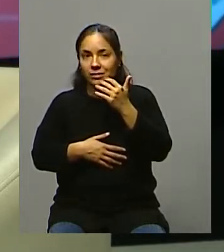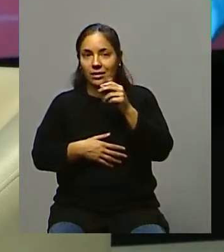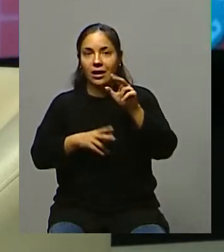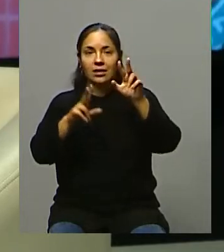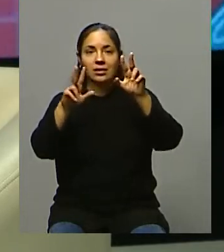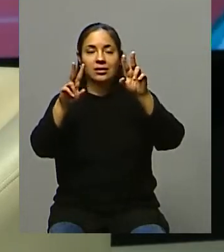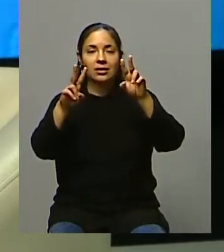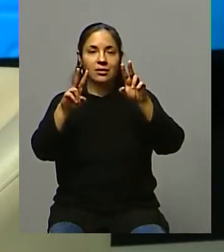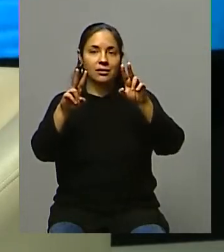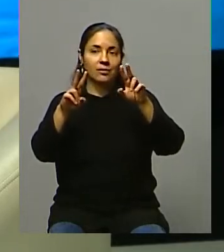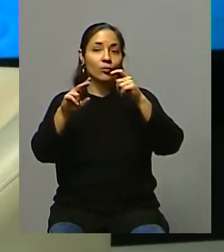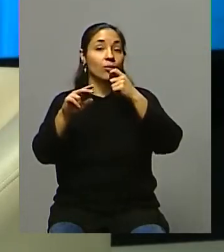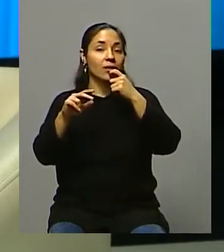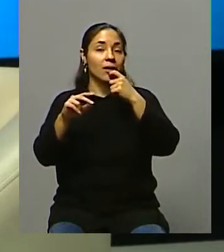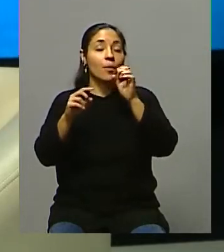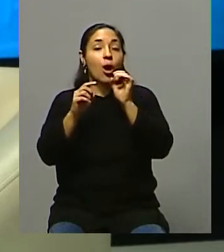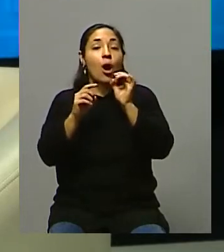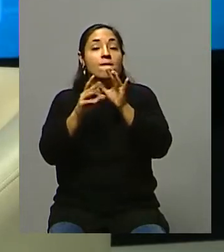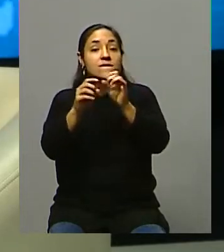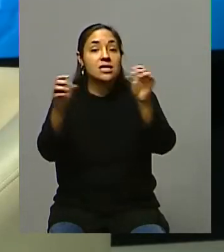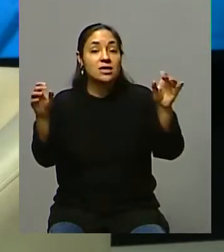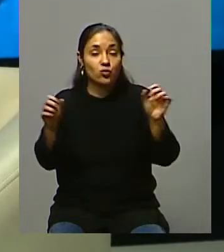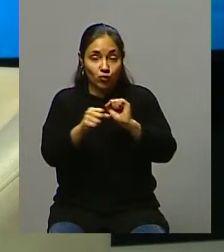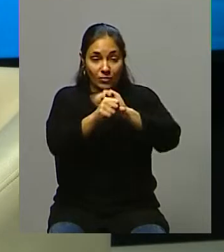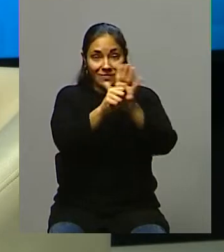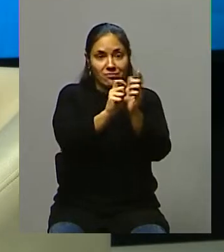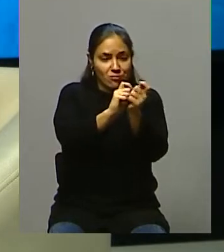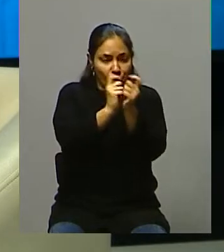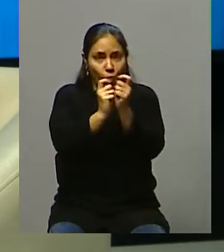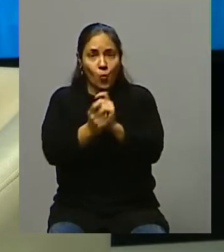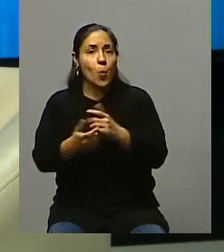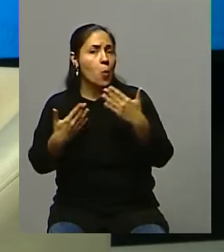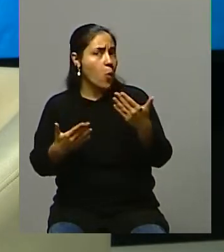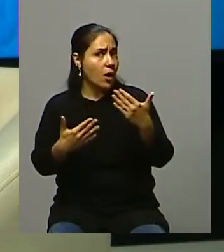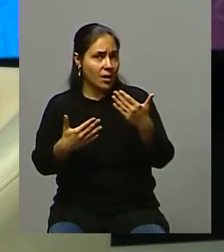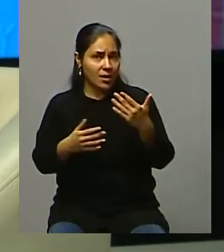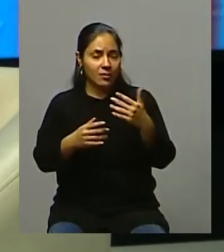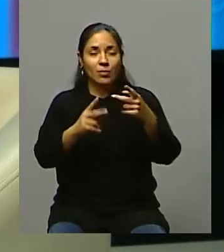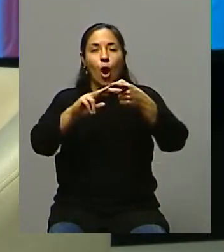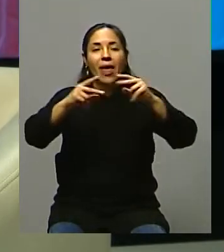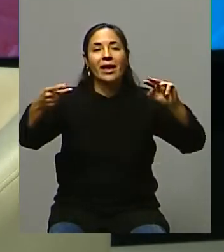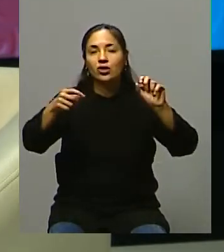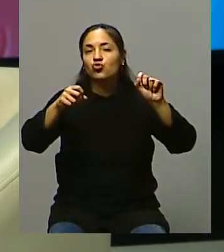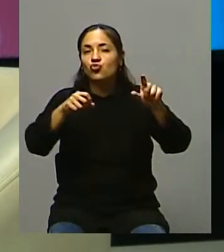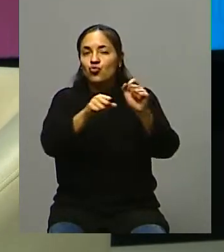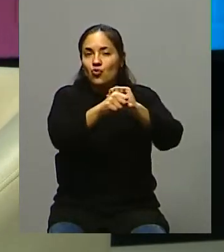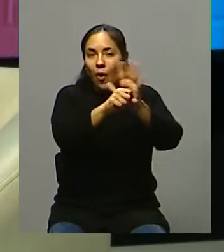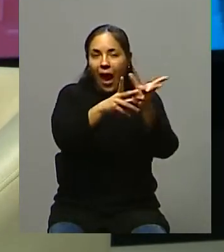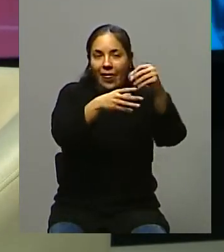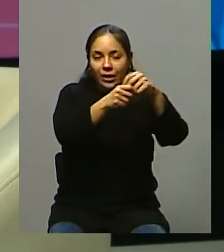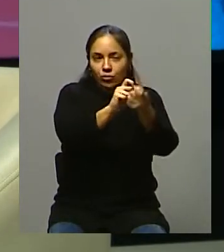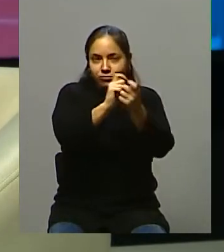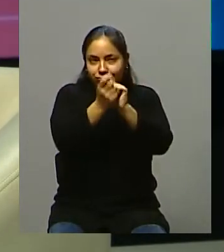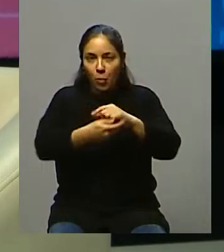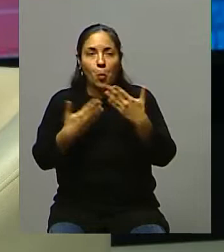ecológicamente el virus puede hacer modificaciones, ¿sí? Son cambios de su genética, y esto es lo que se empezaron a ver las variantes,